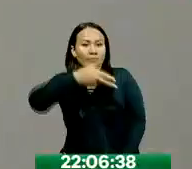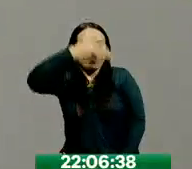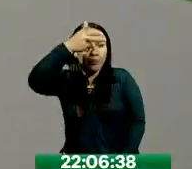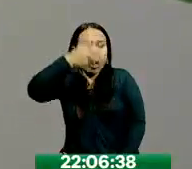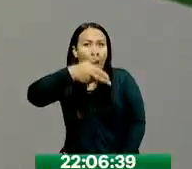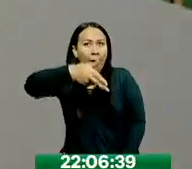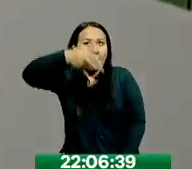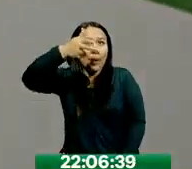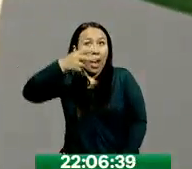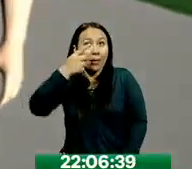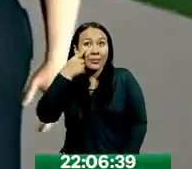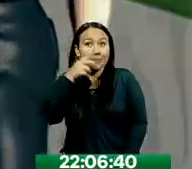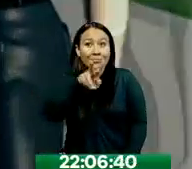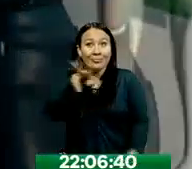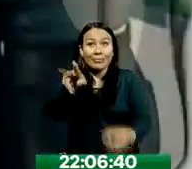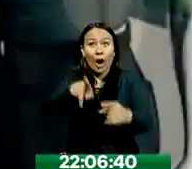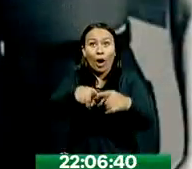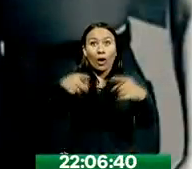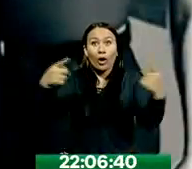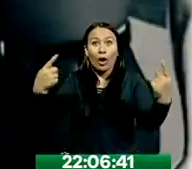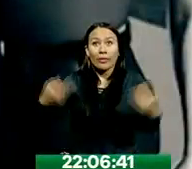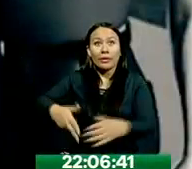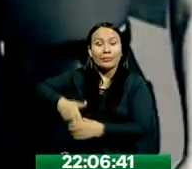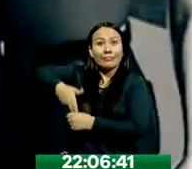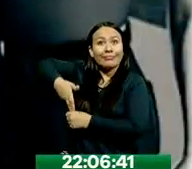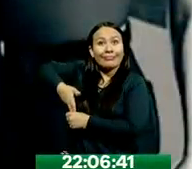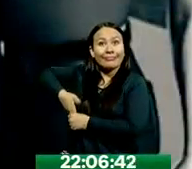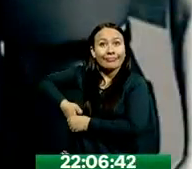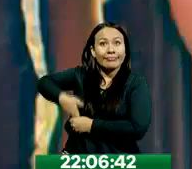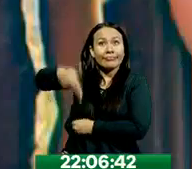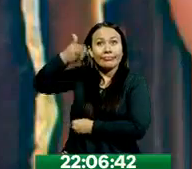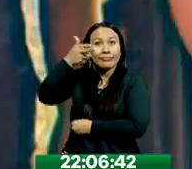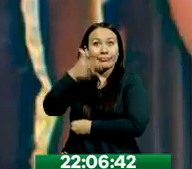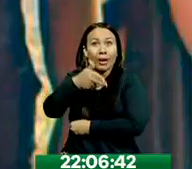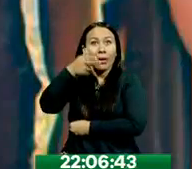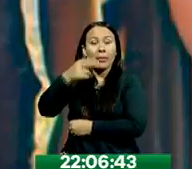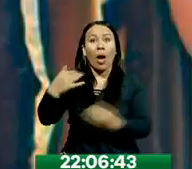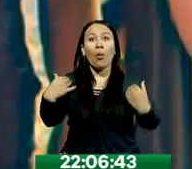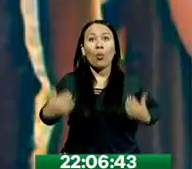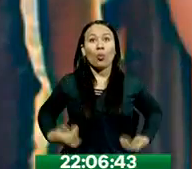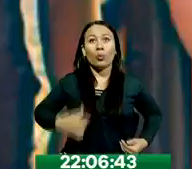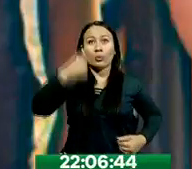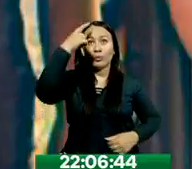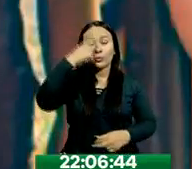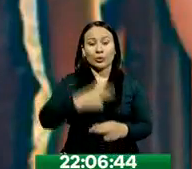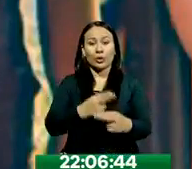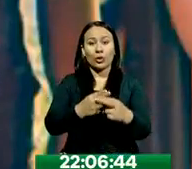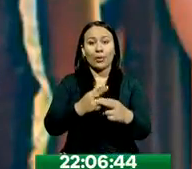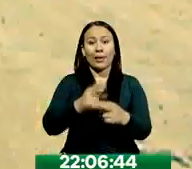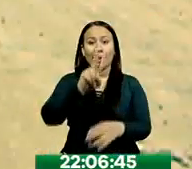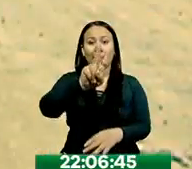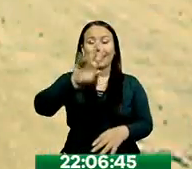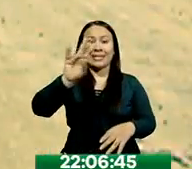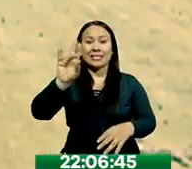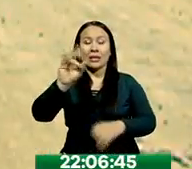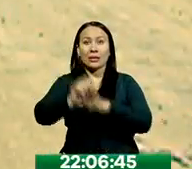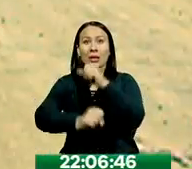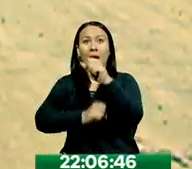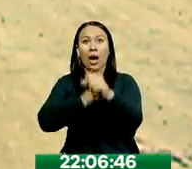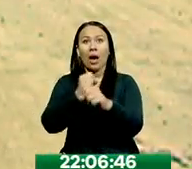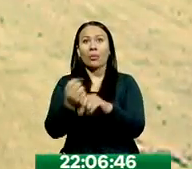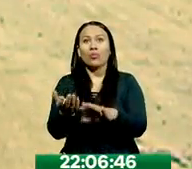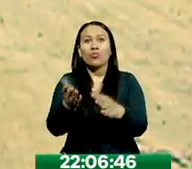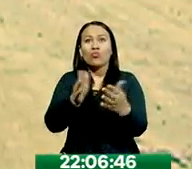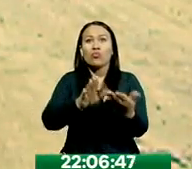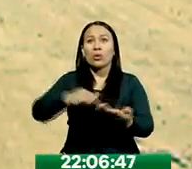disparos con estas cartucheras el cuerpo de josé francisco navas es de 27 años fue localizado